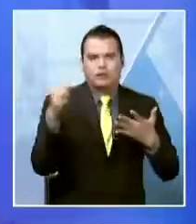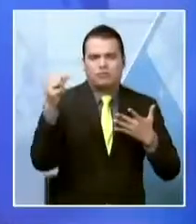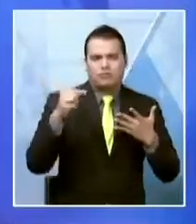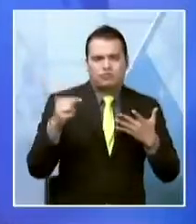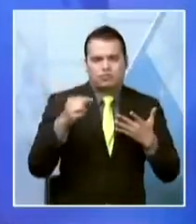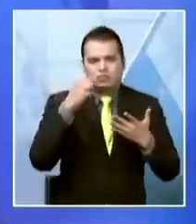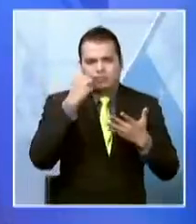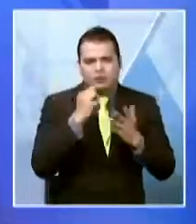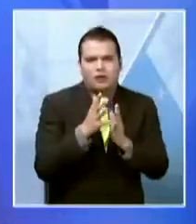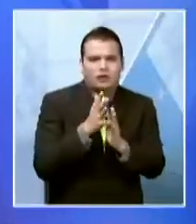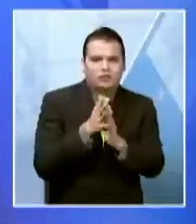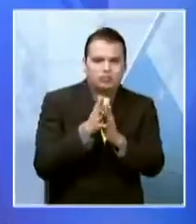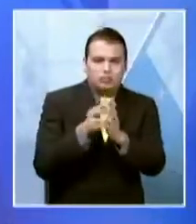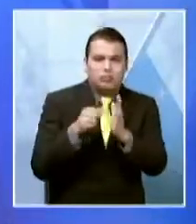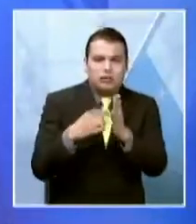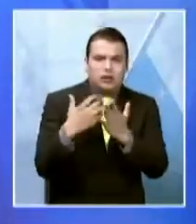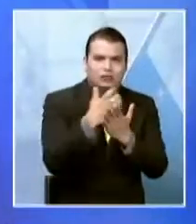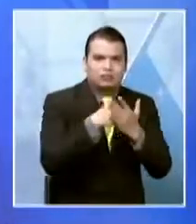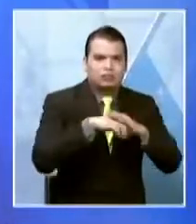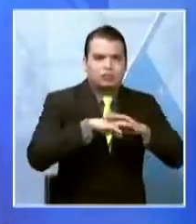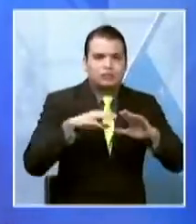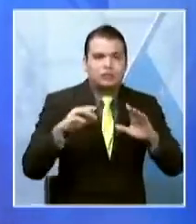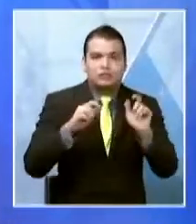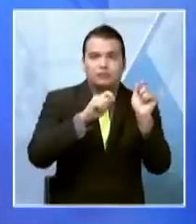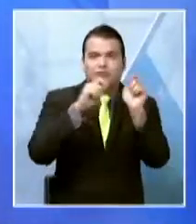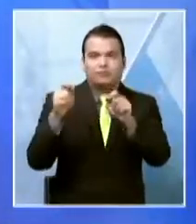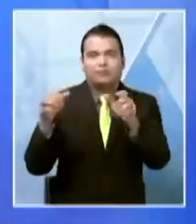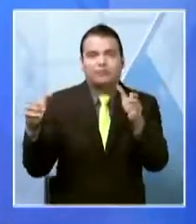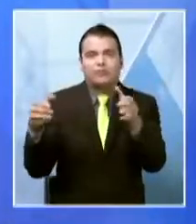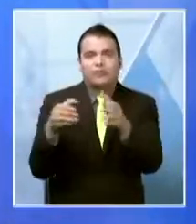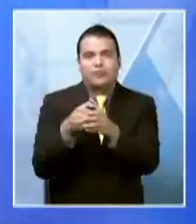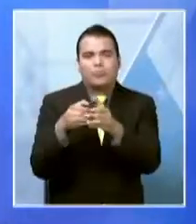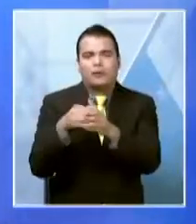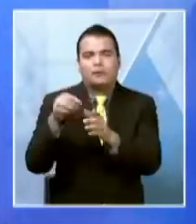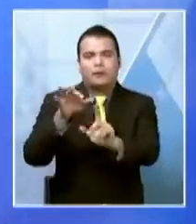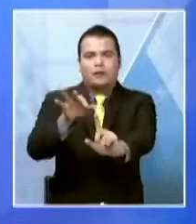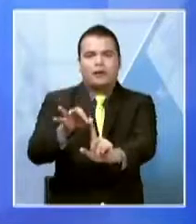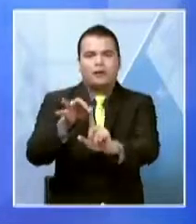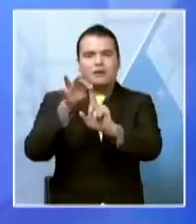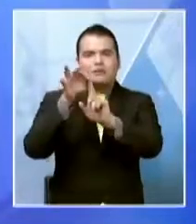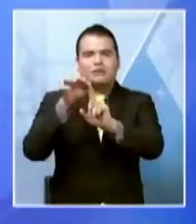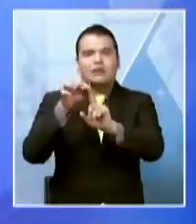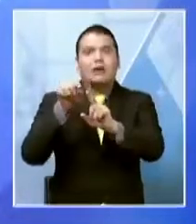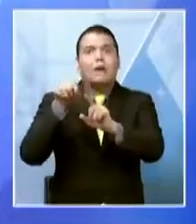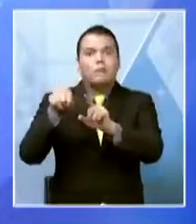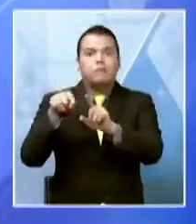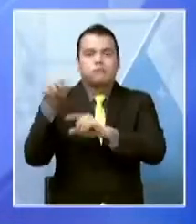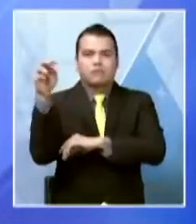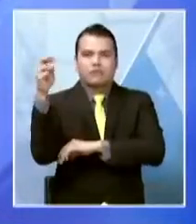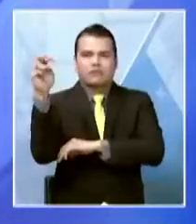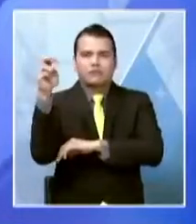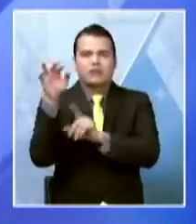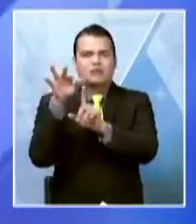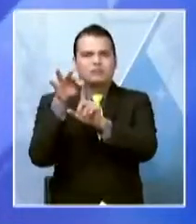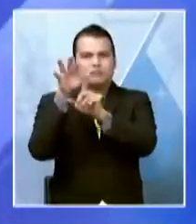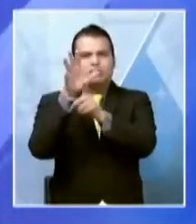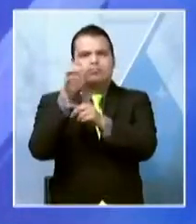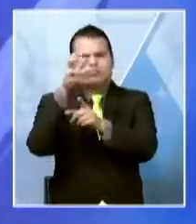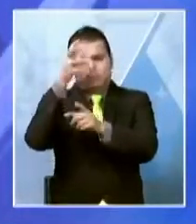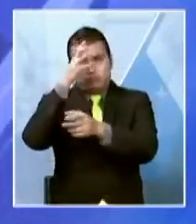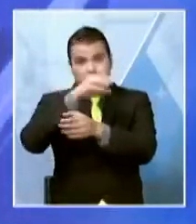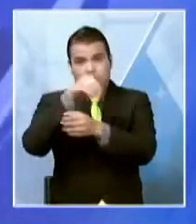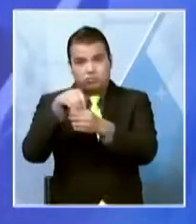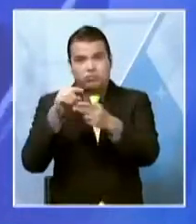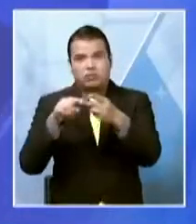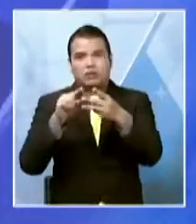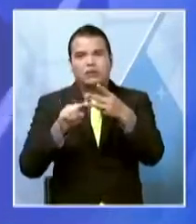Se dispuso de la creación de un grupo especial que va a contar con un fiscal especializado, dos fiscales en apoyo,